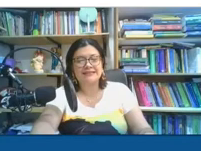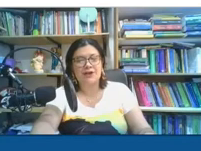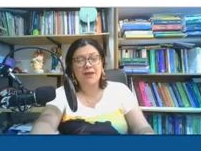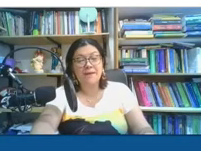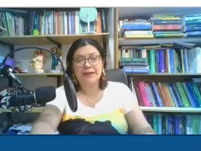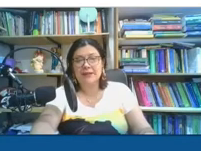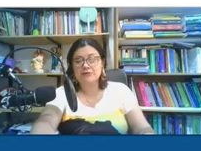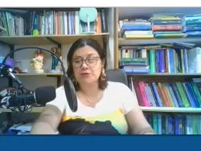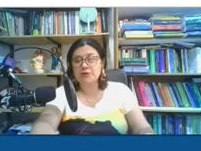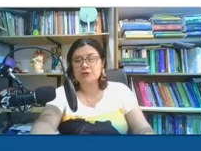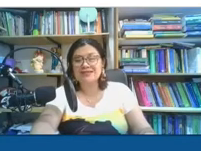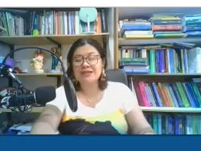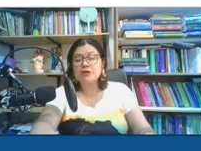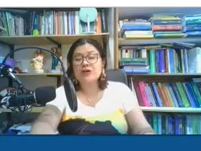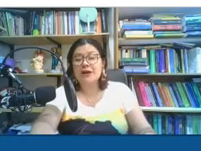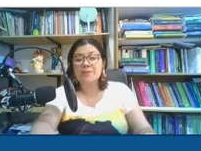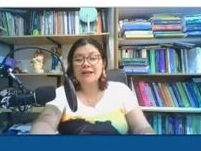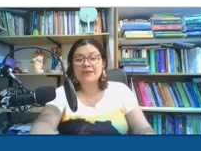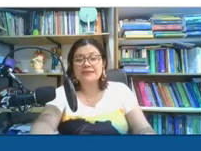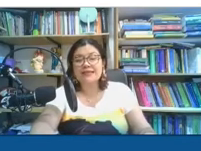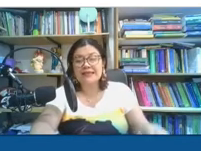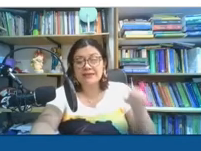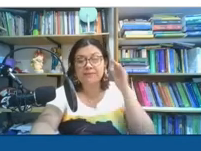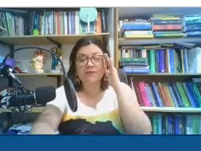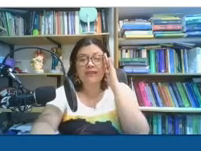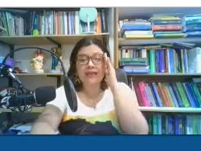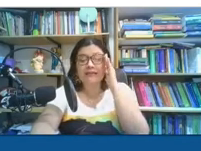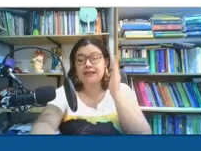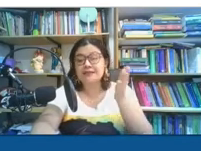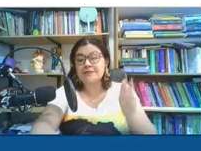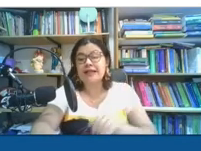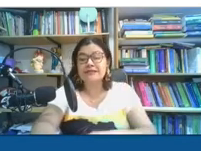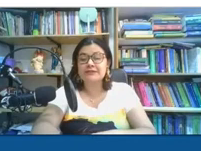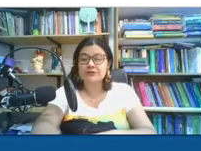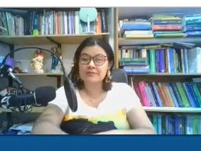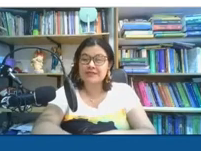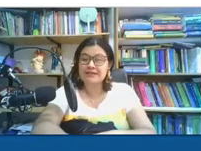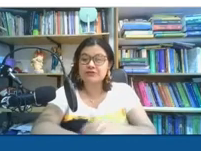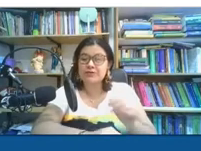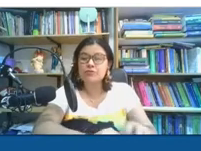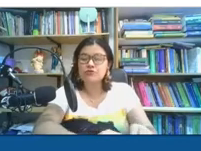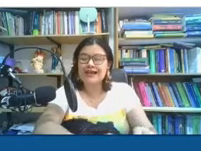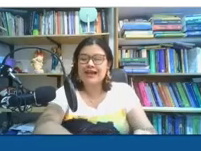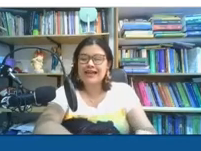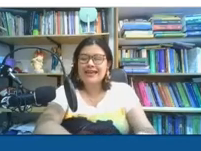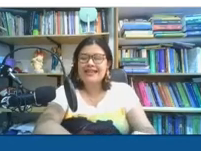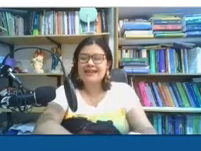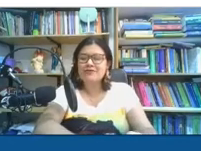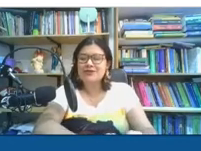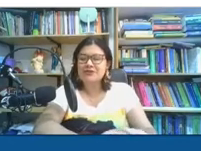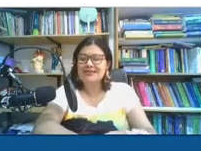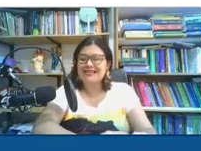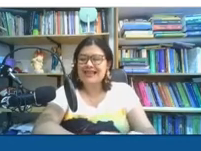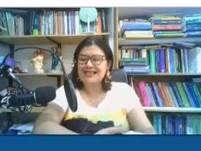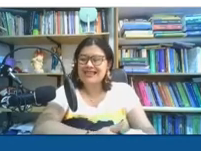caracterizado para los que no me conocen hago parte de este equipo de interdisciplinar de asesores especializados que busca generar